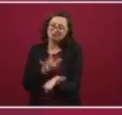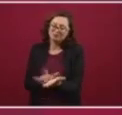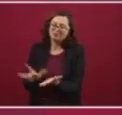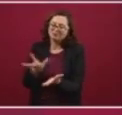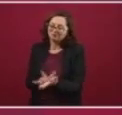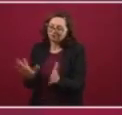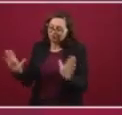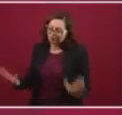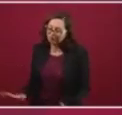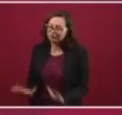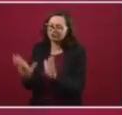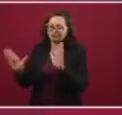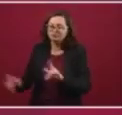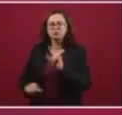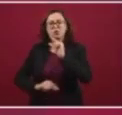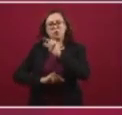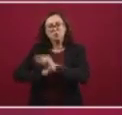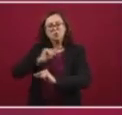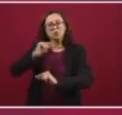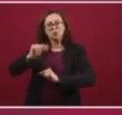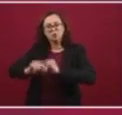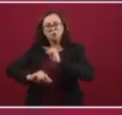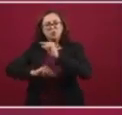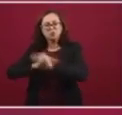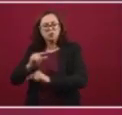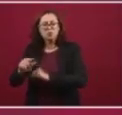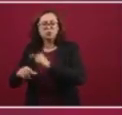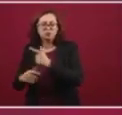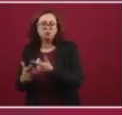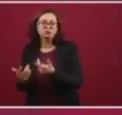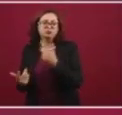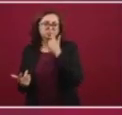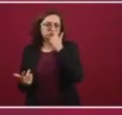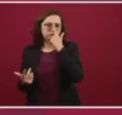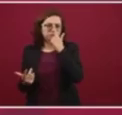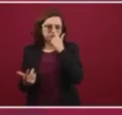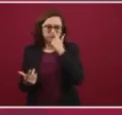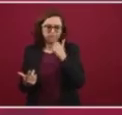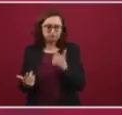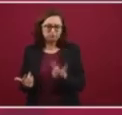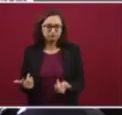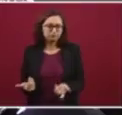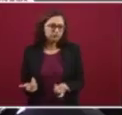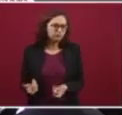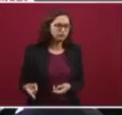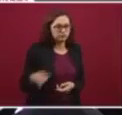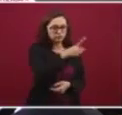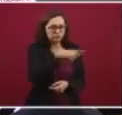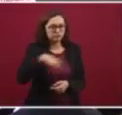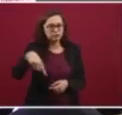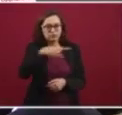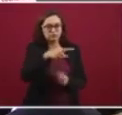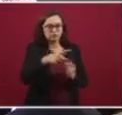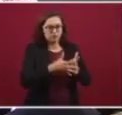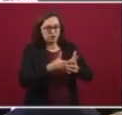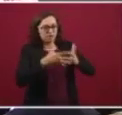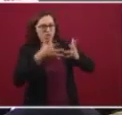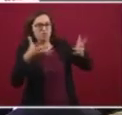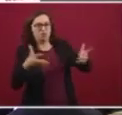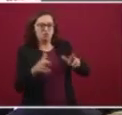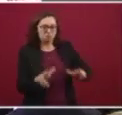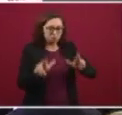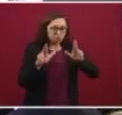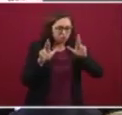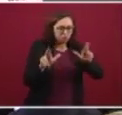al dirigente que representa a estos productores medianos o grandes no les va a